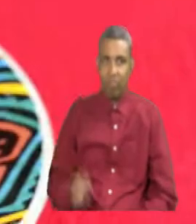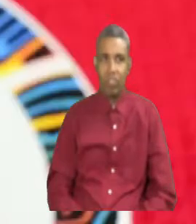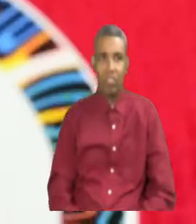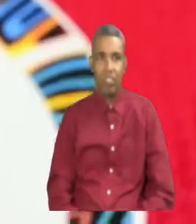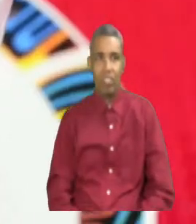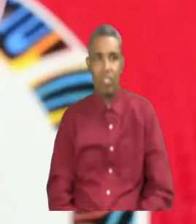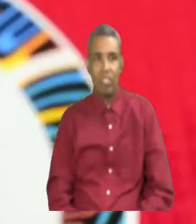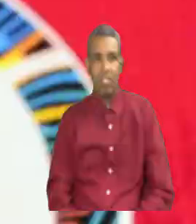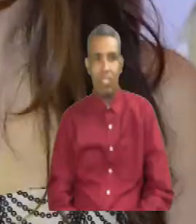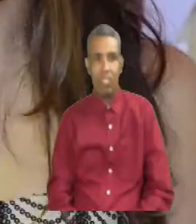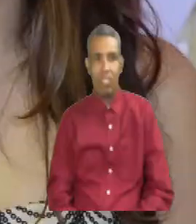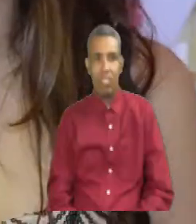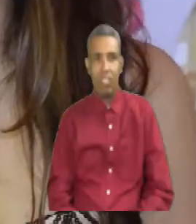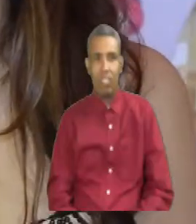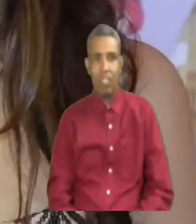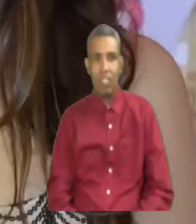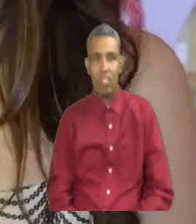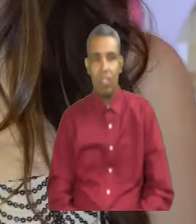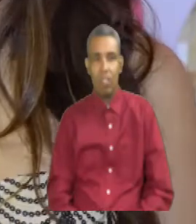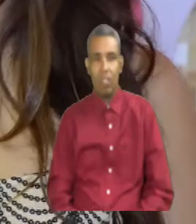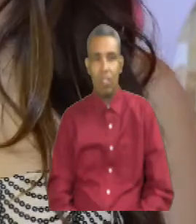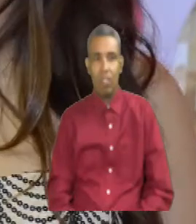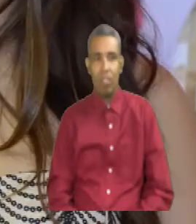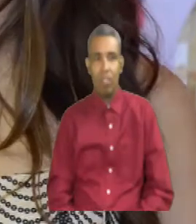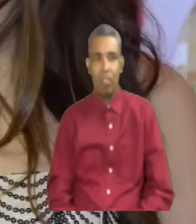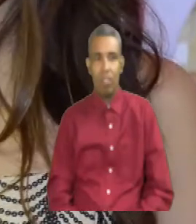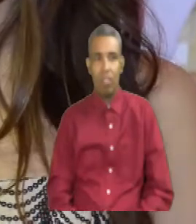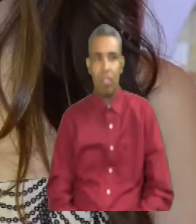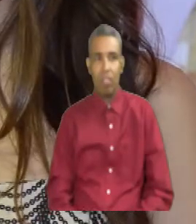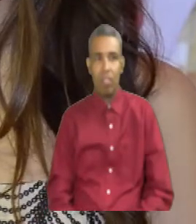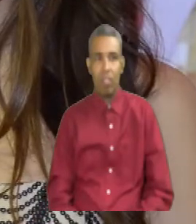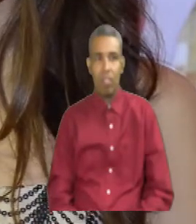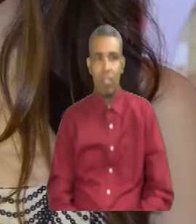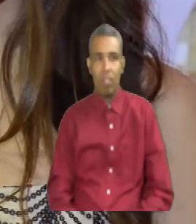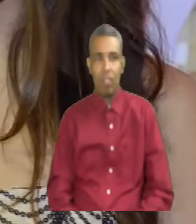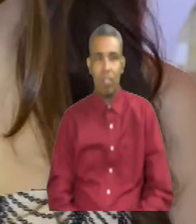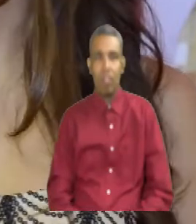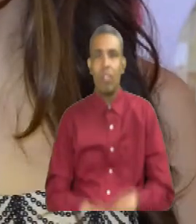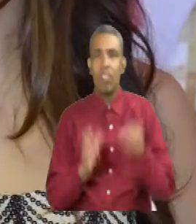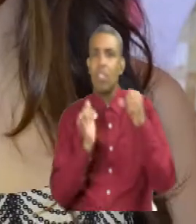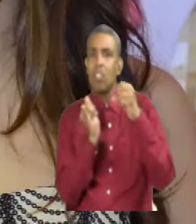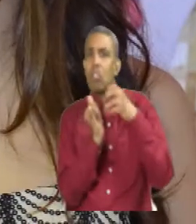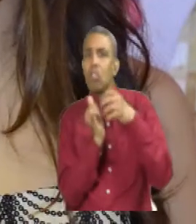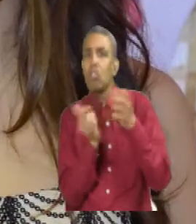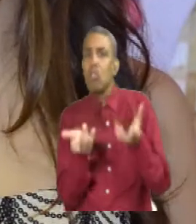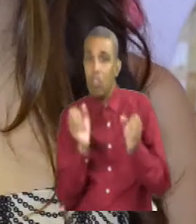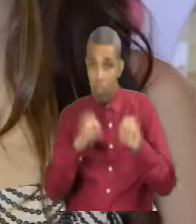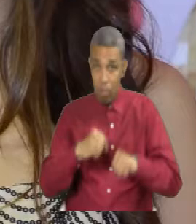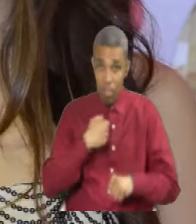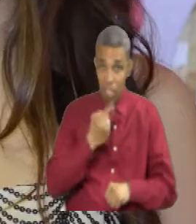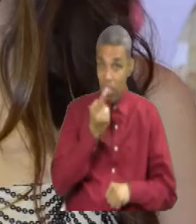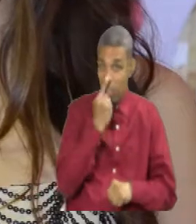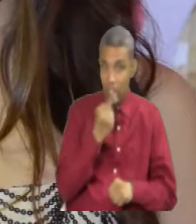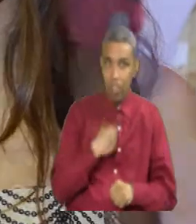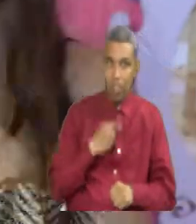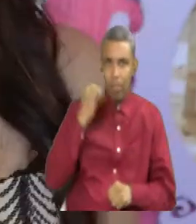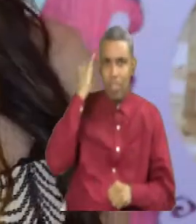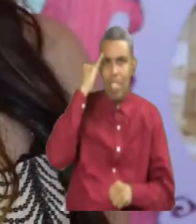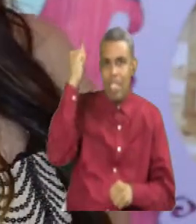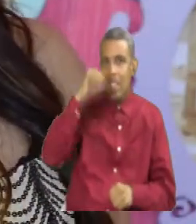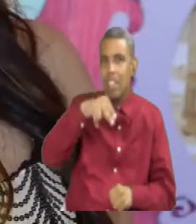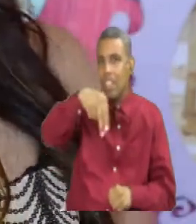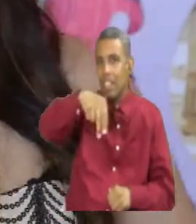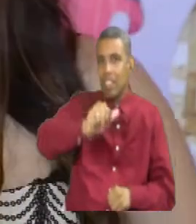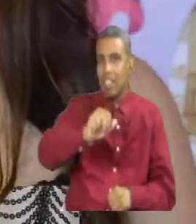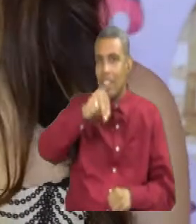bebida. Espero que les haya gustado. Encuéntranos en YouTube y en todas nuestras redes sociales como La Nivea Smart.